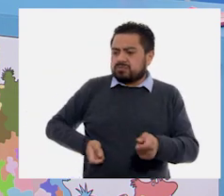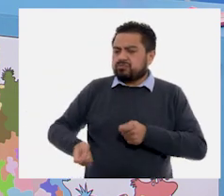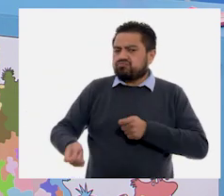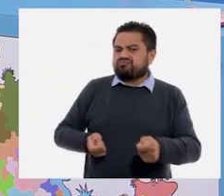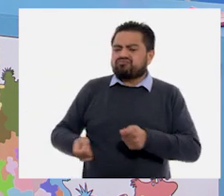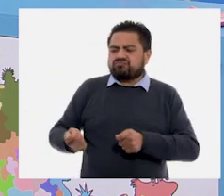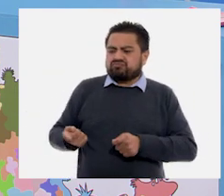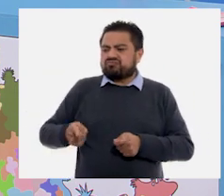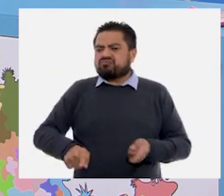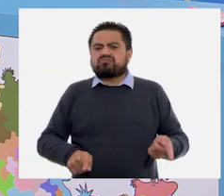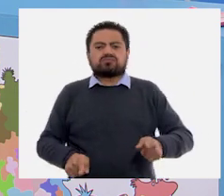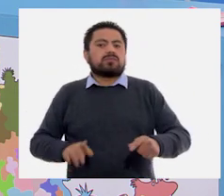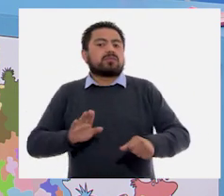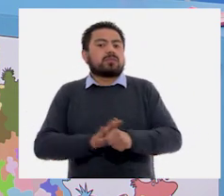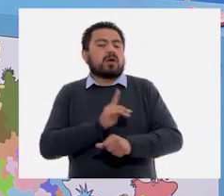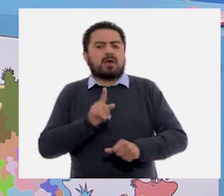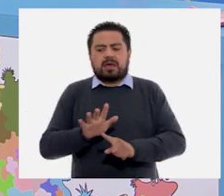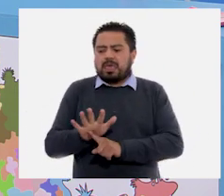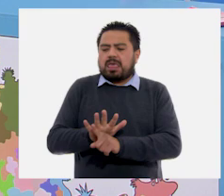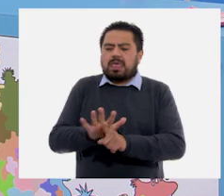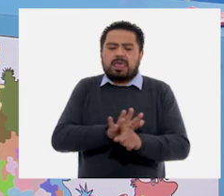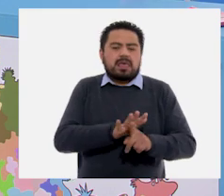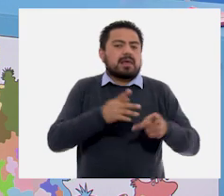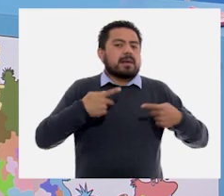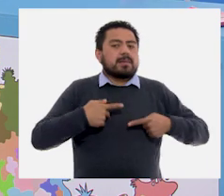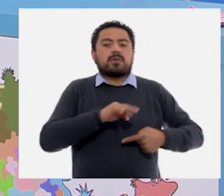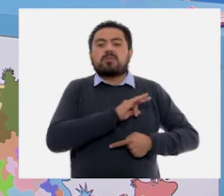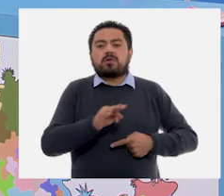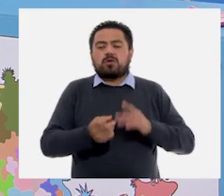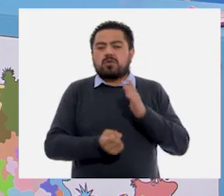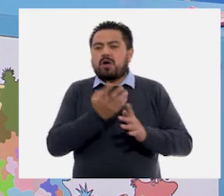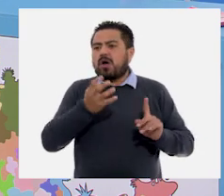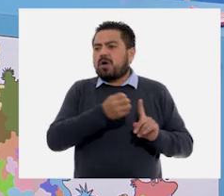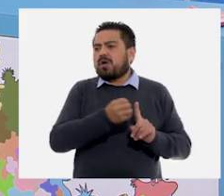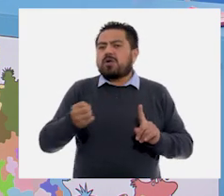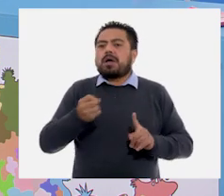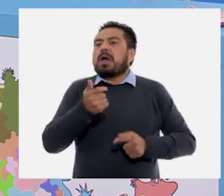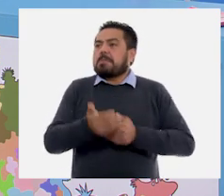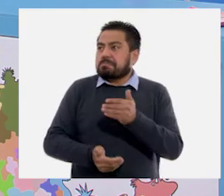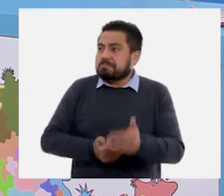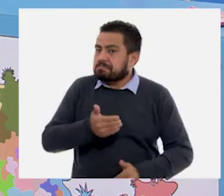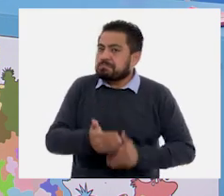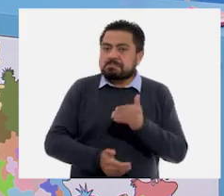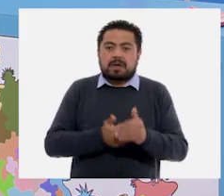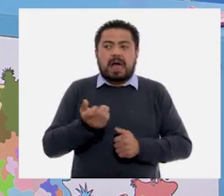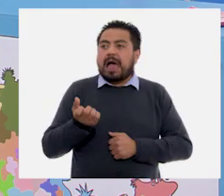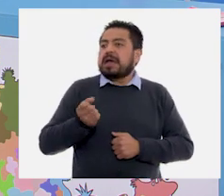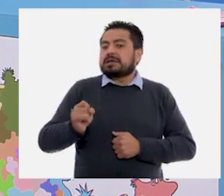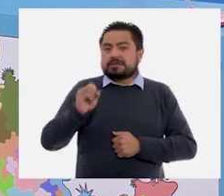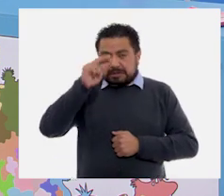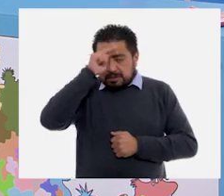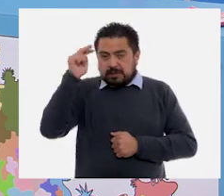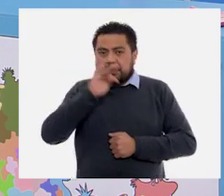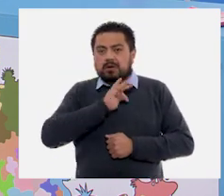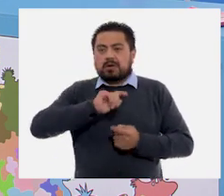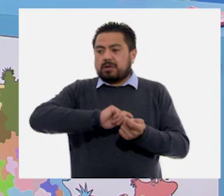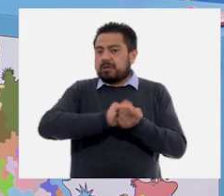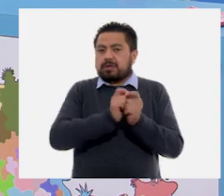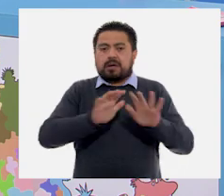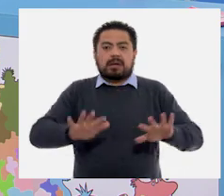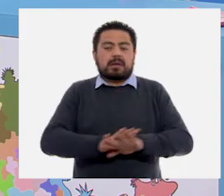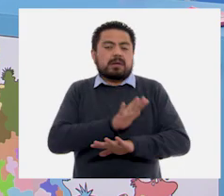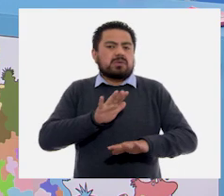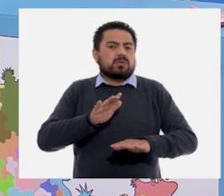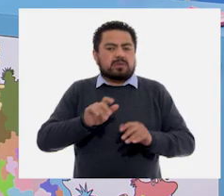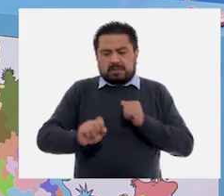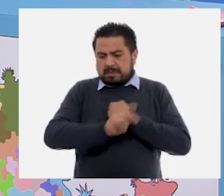dictatorial precisamente porque convenció a la gente de que habría orden y progreso y que así México se convertiría en una